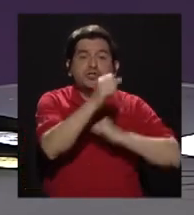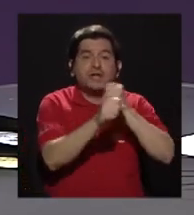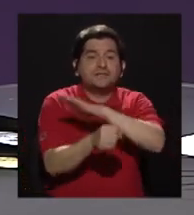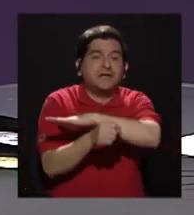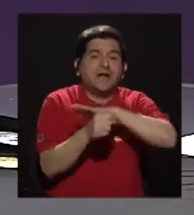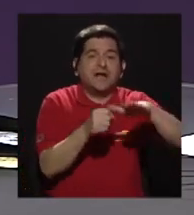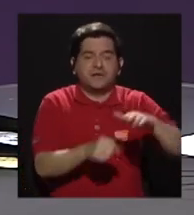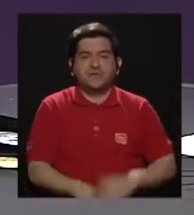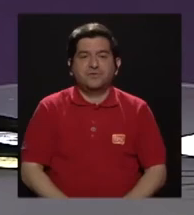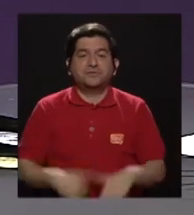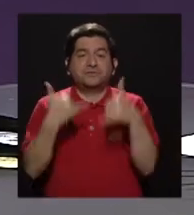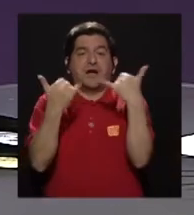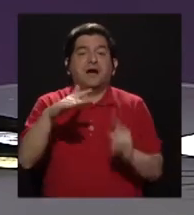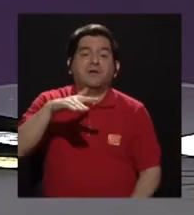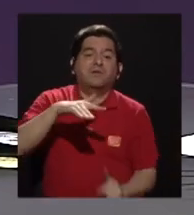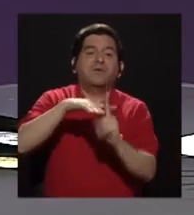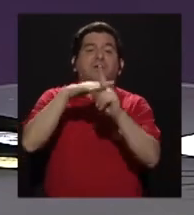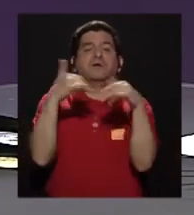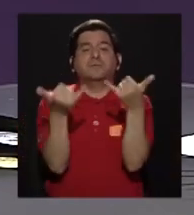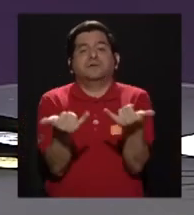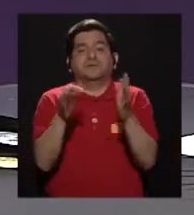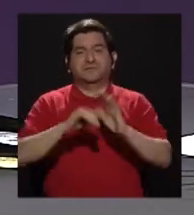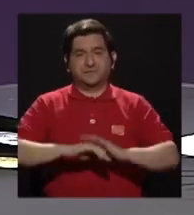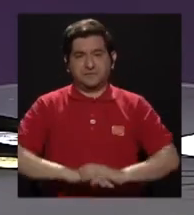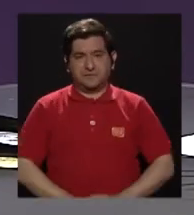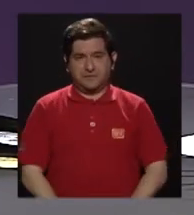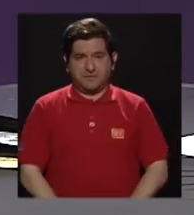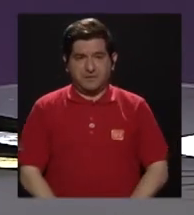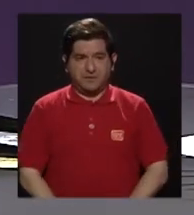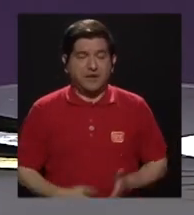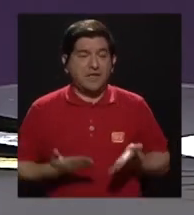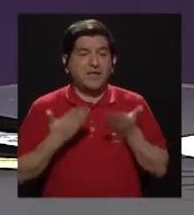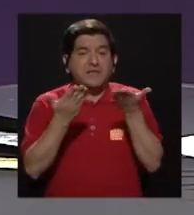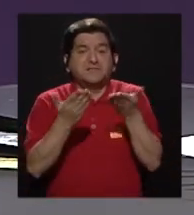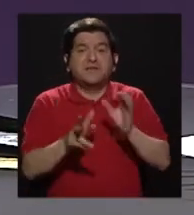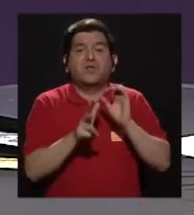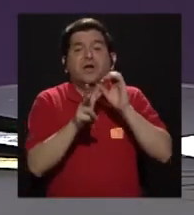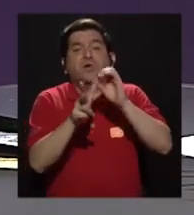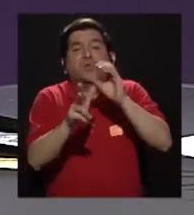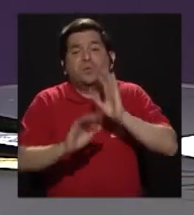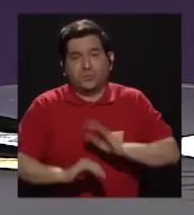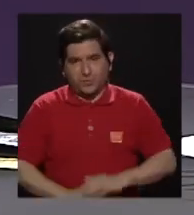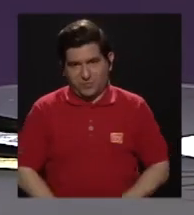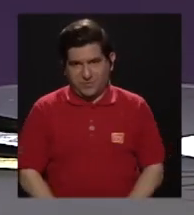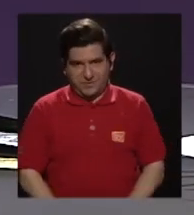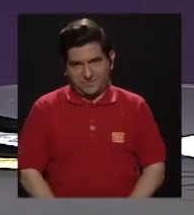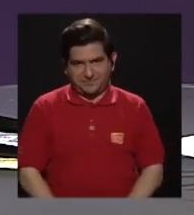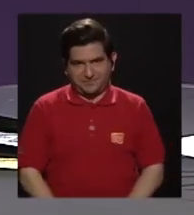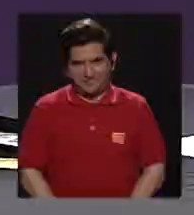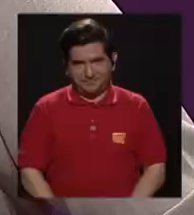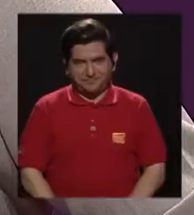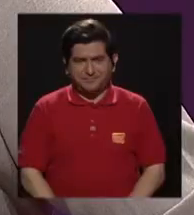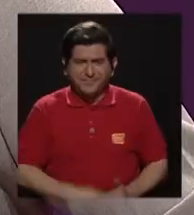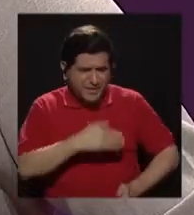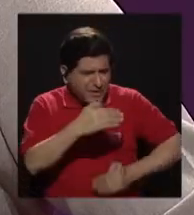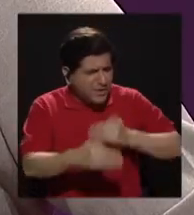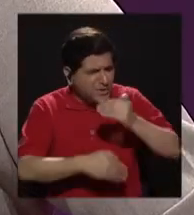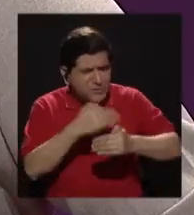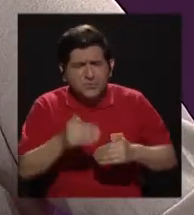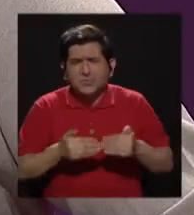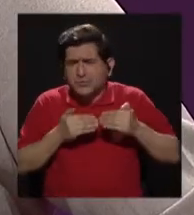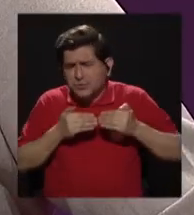completos. Acaba de salir. Acaba de salir y se lo van a entregar hasta en octubre todavía. O sea, es un proceso burocrático. Sí, son